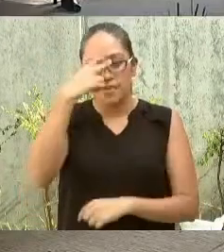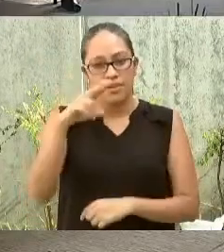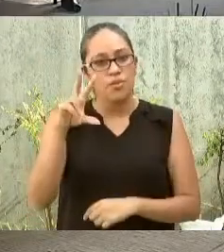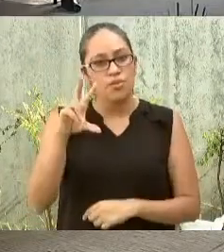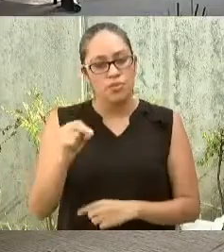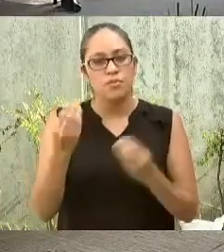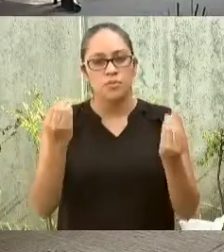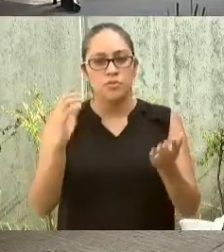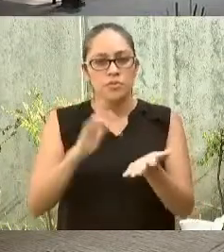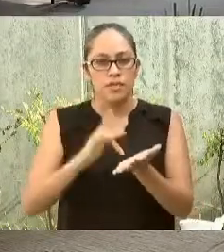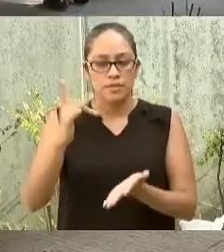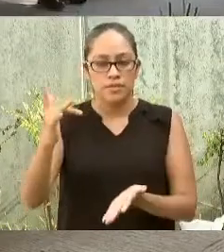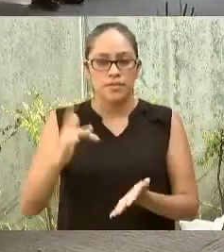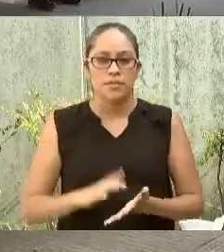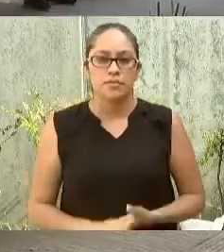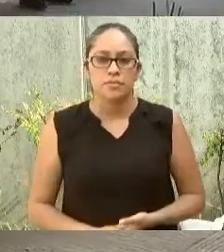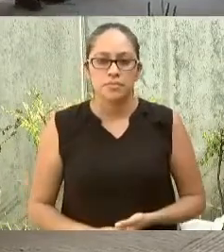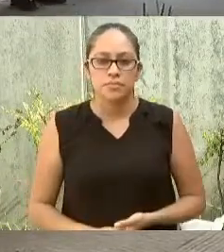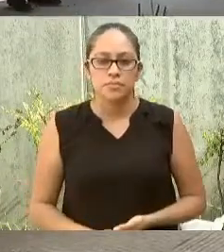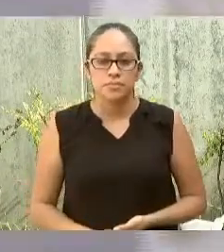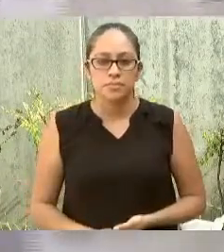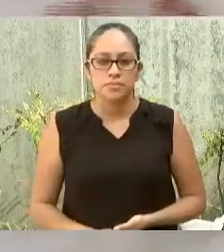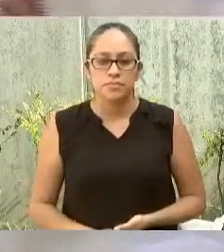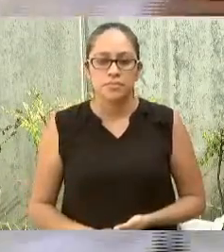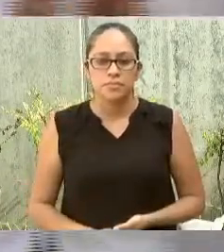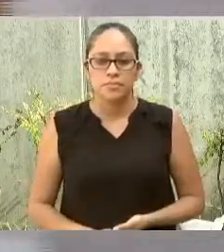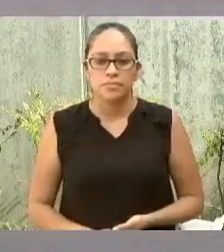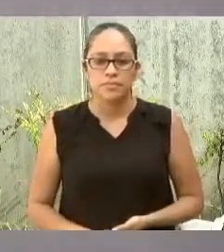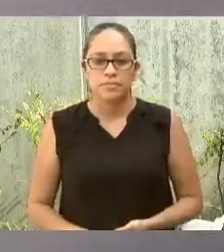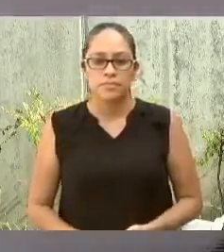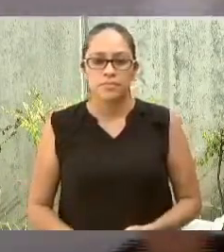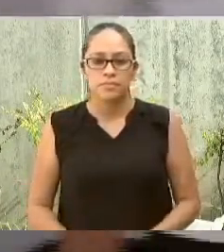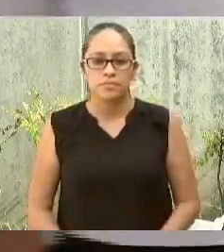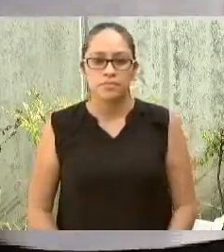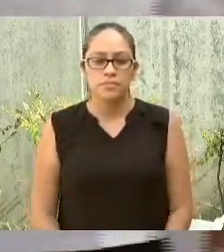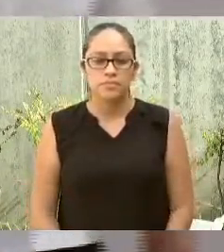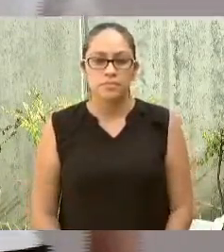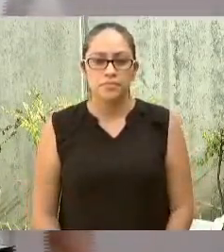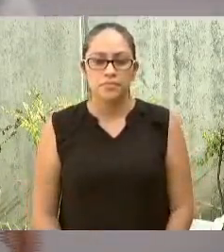gracias.